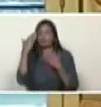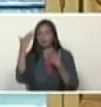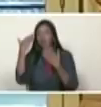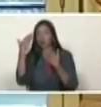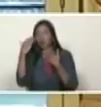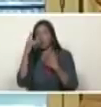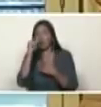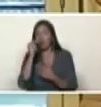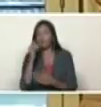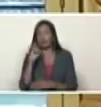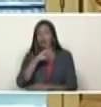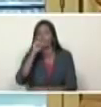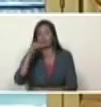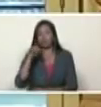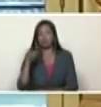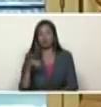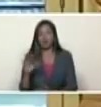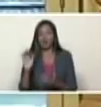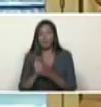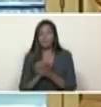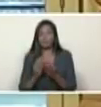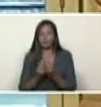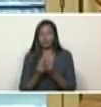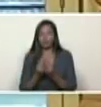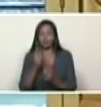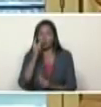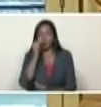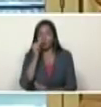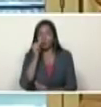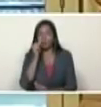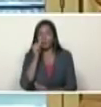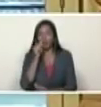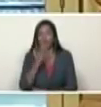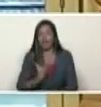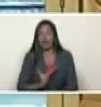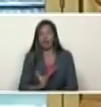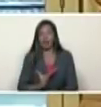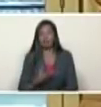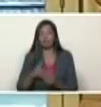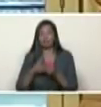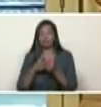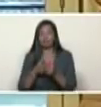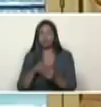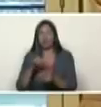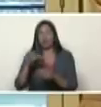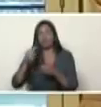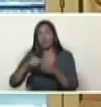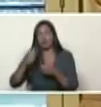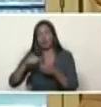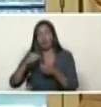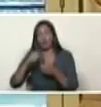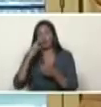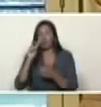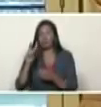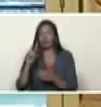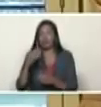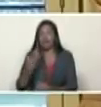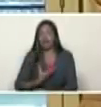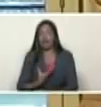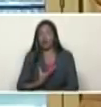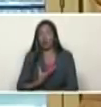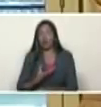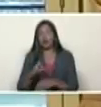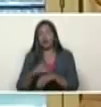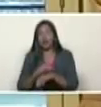Omar. Acompañado de Willy Casanova, alcalde legítimo de Maracaibo. Ahí ustedes ven, alcalde,